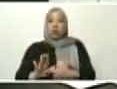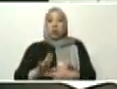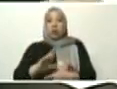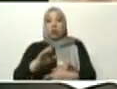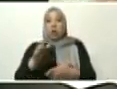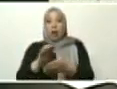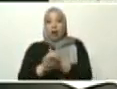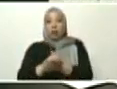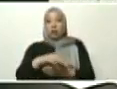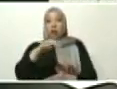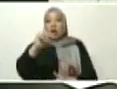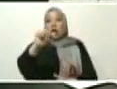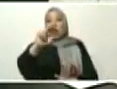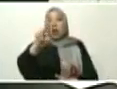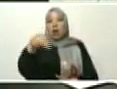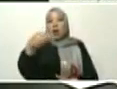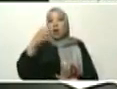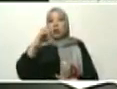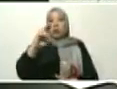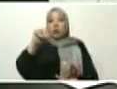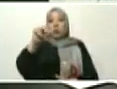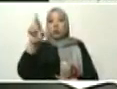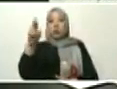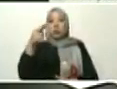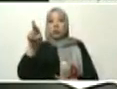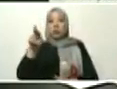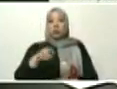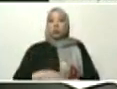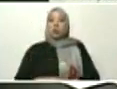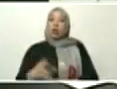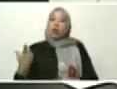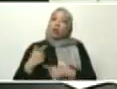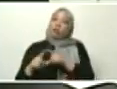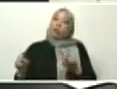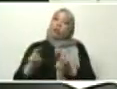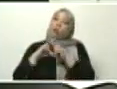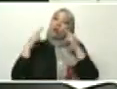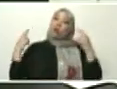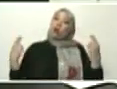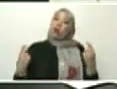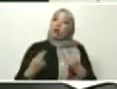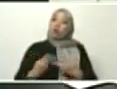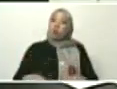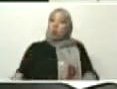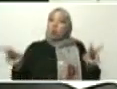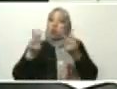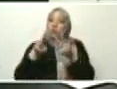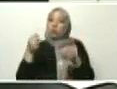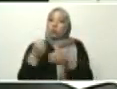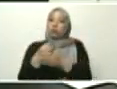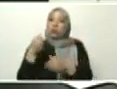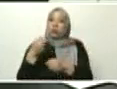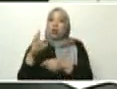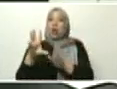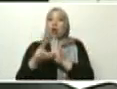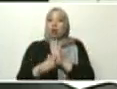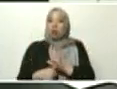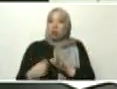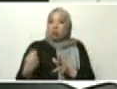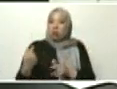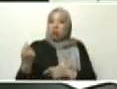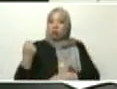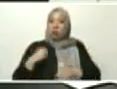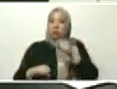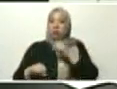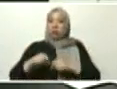ACNUR y así vamos a hacer ante distintos organismos de la ONU para que dejen de darle plata a los ladrones como